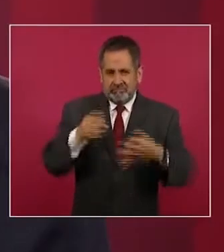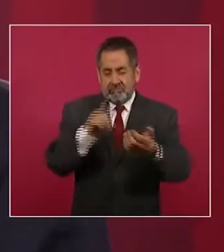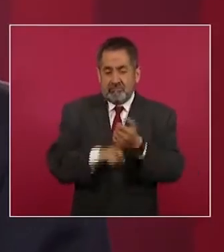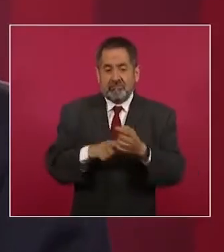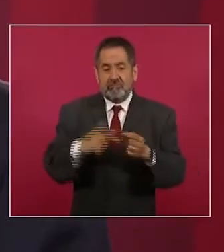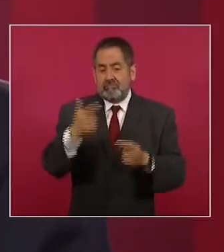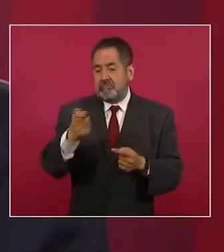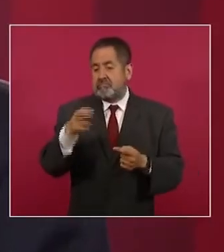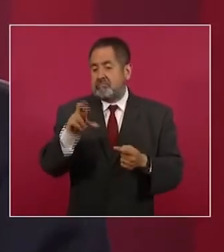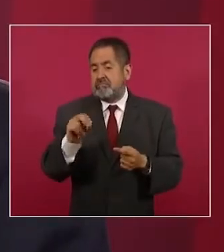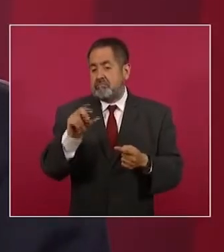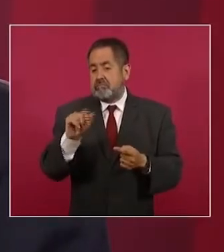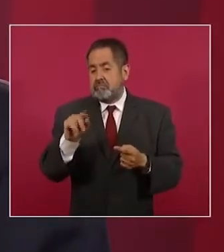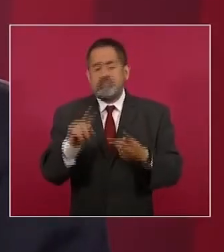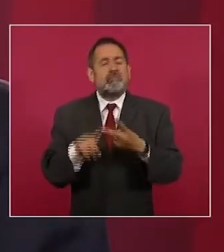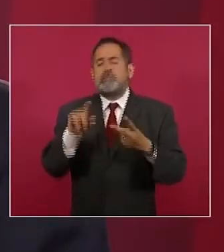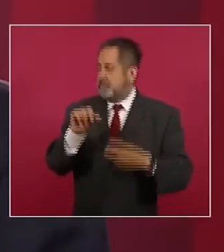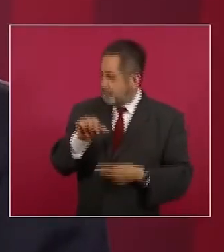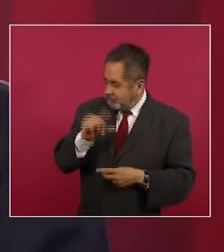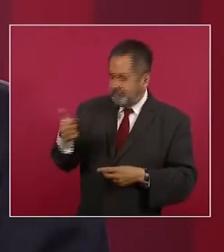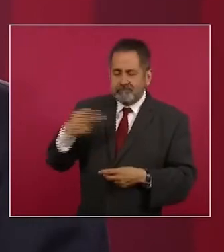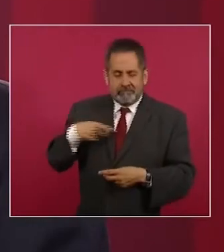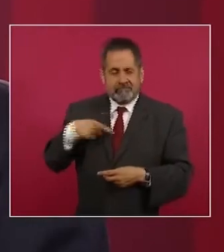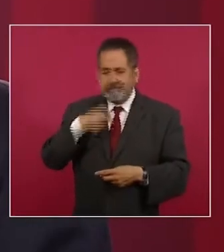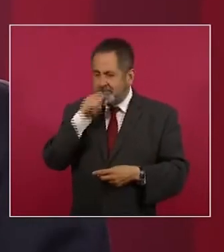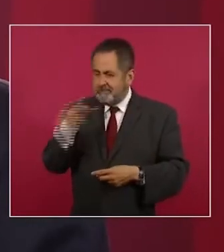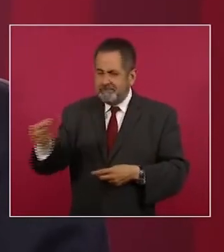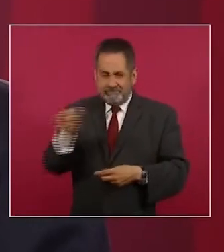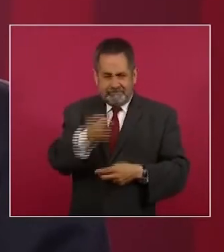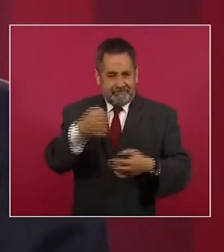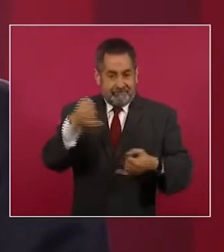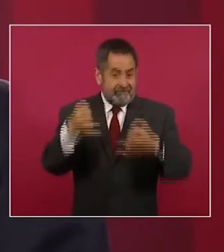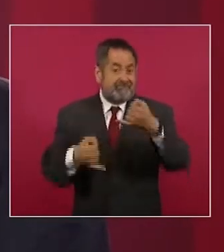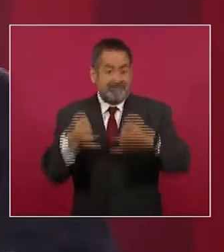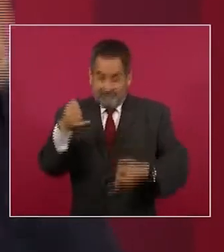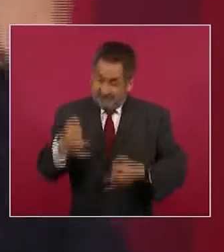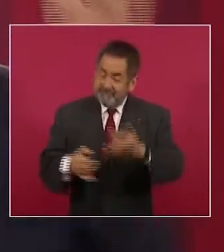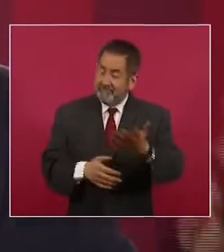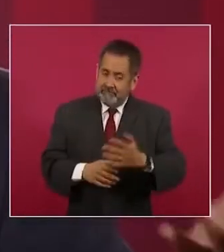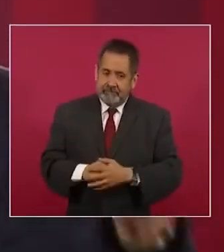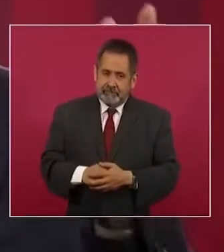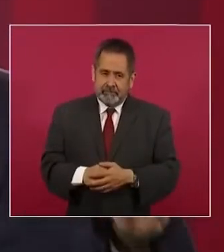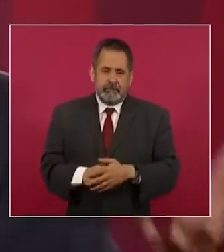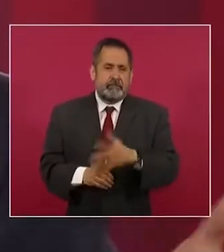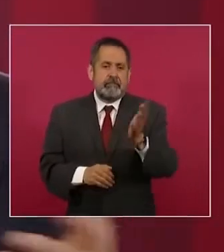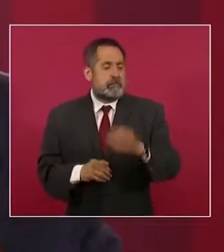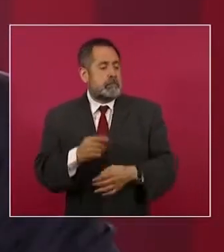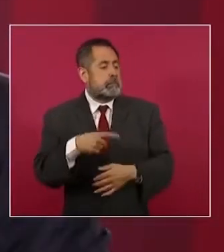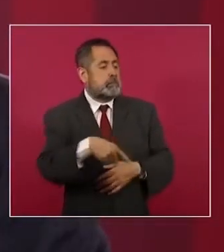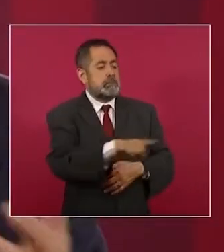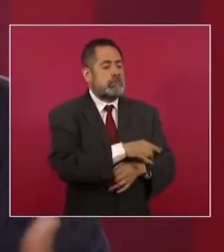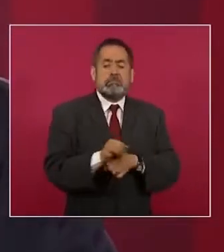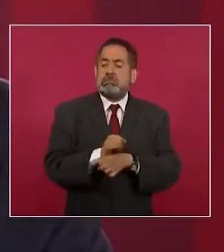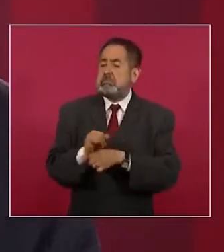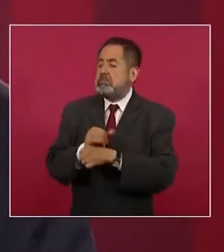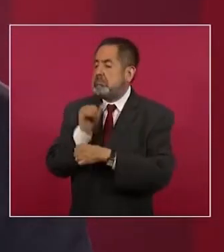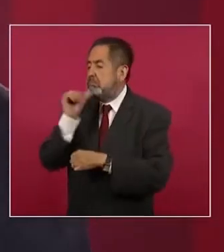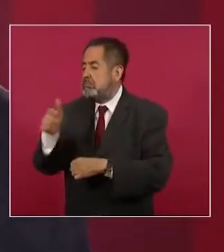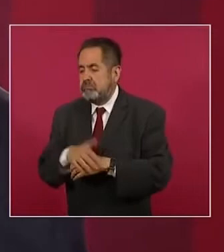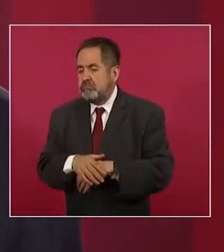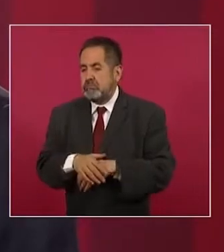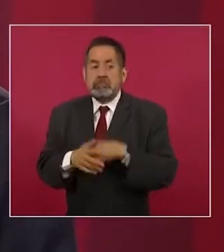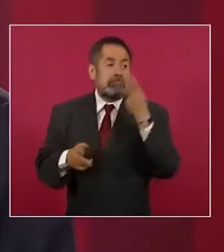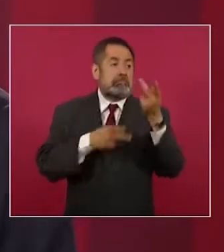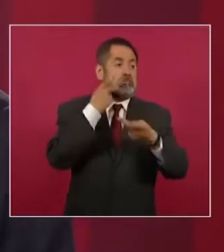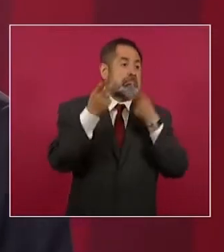Desde este martes comenzaron a difundirse noticias sobre la desintegración de una unidad antinarcóticos en México que durante más de 20 años colaboró con la